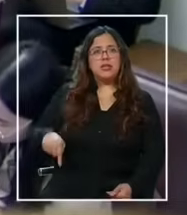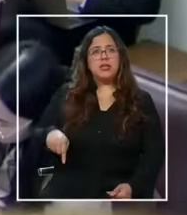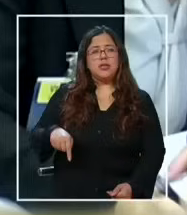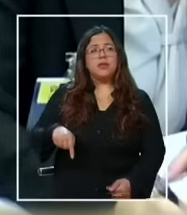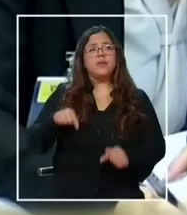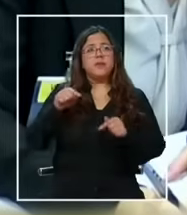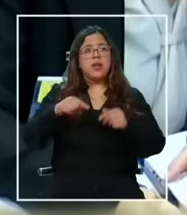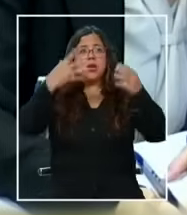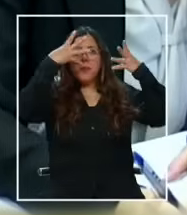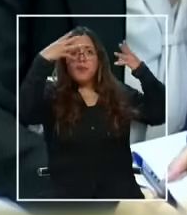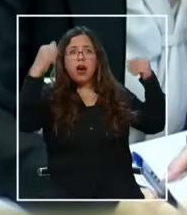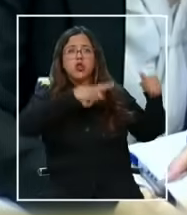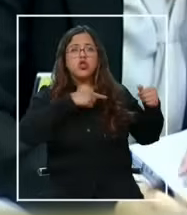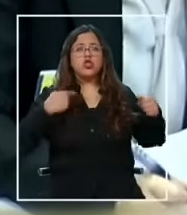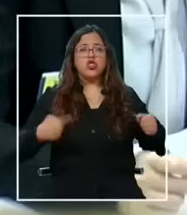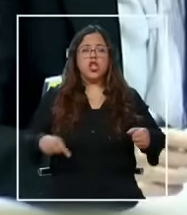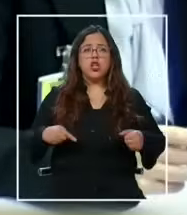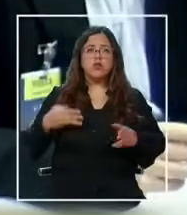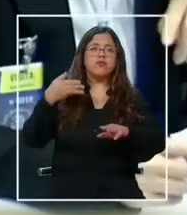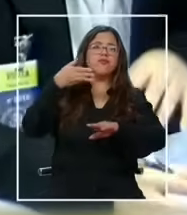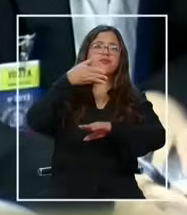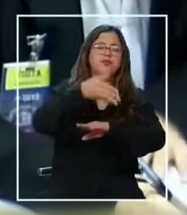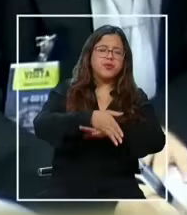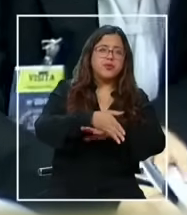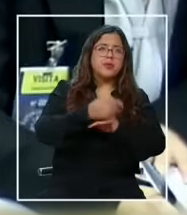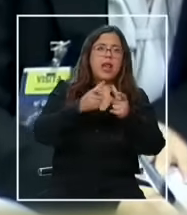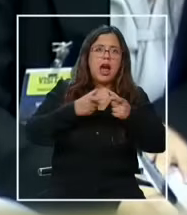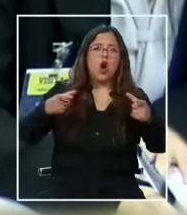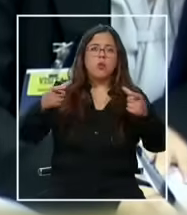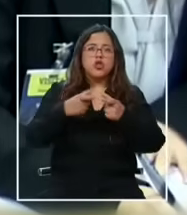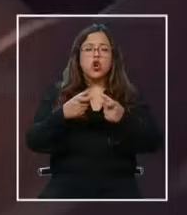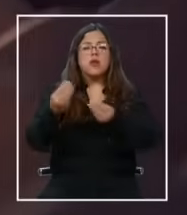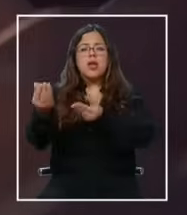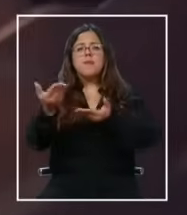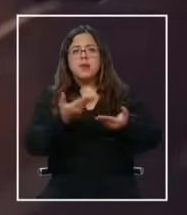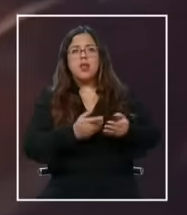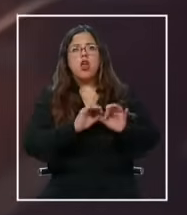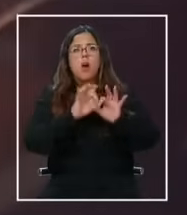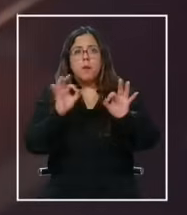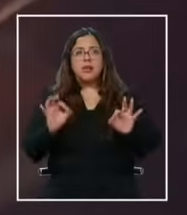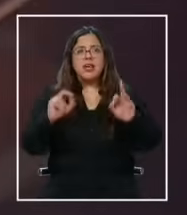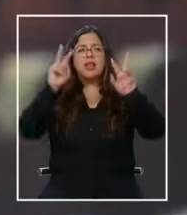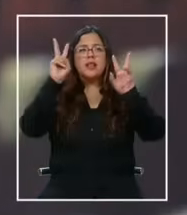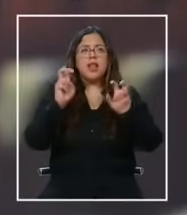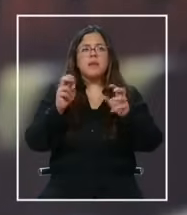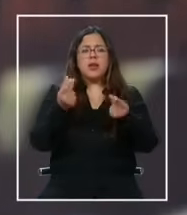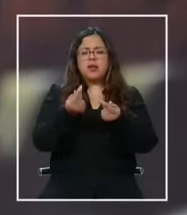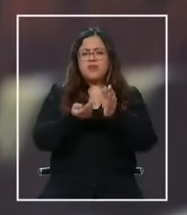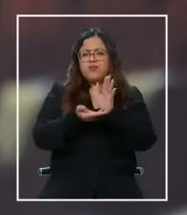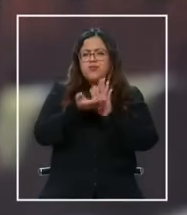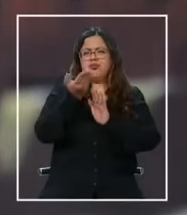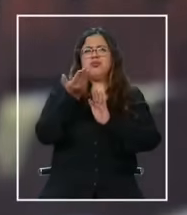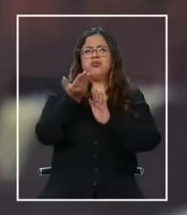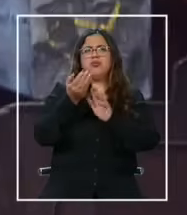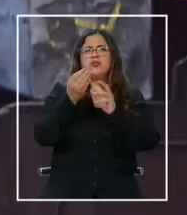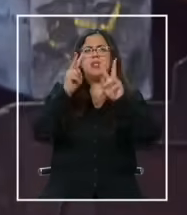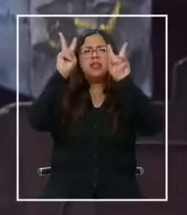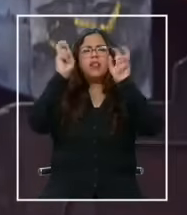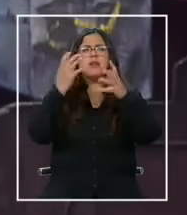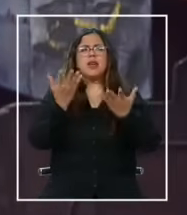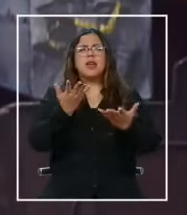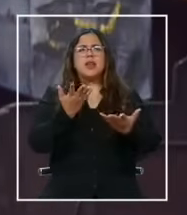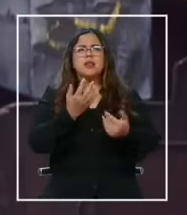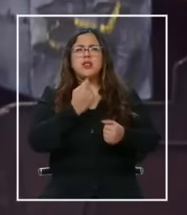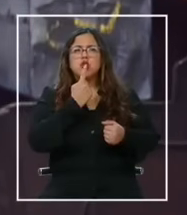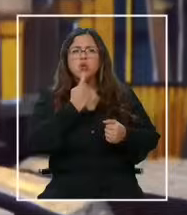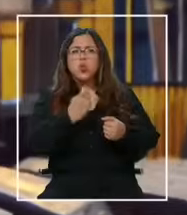llegó el embajador chino nuking Bao invitado a una sesión especial para abordar las sobretasas arancelarias al acero chino